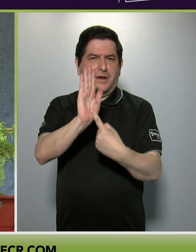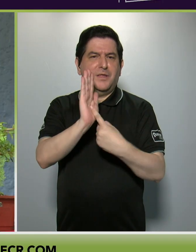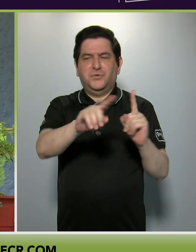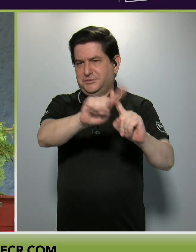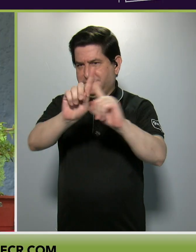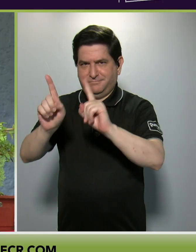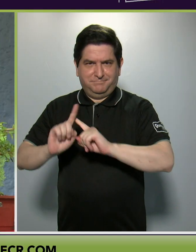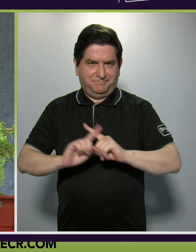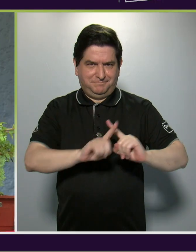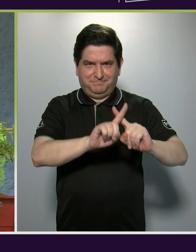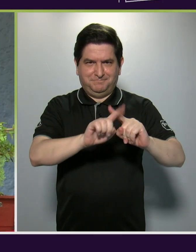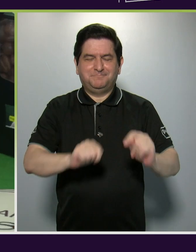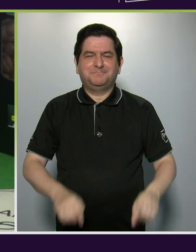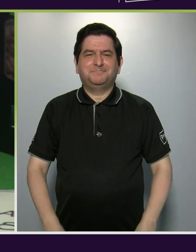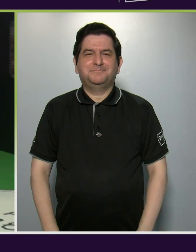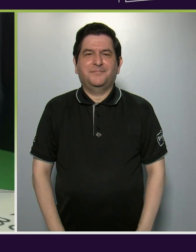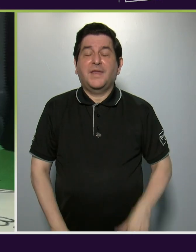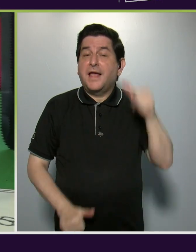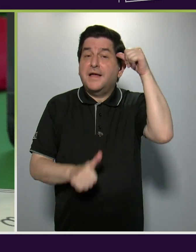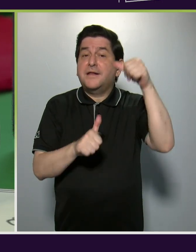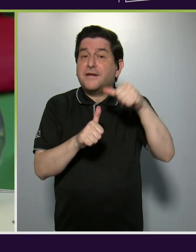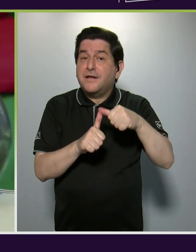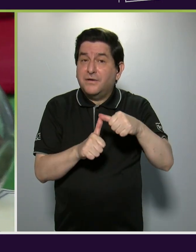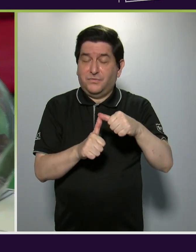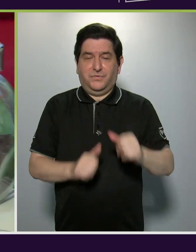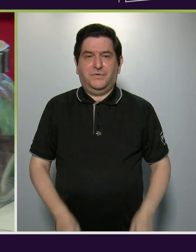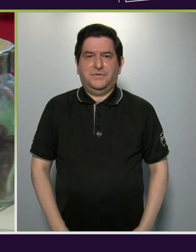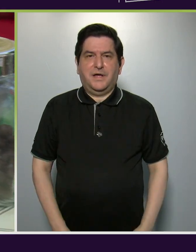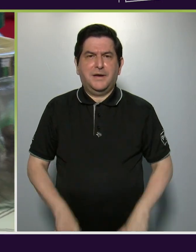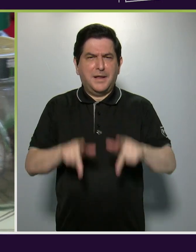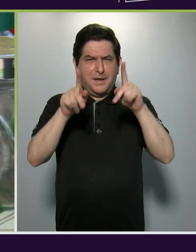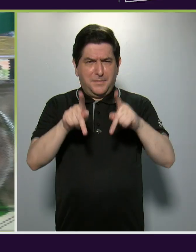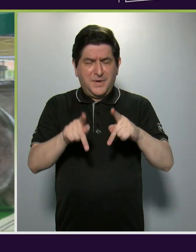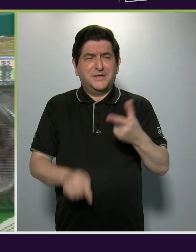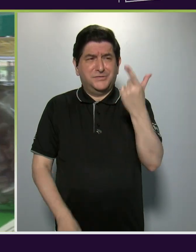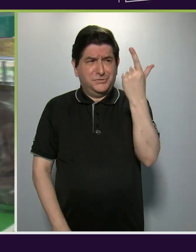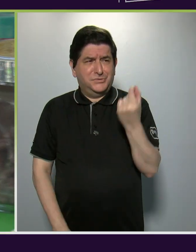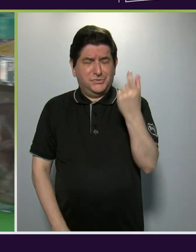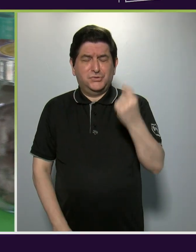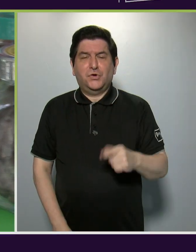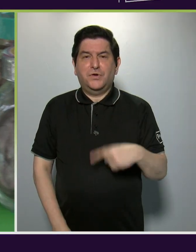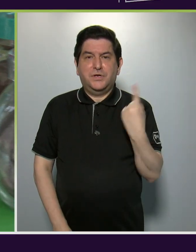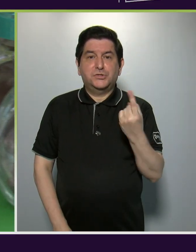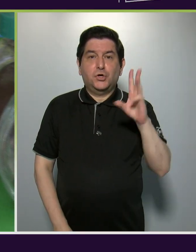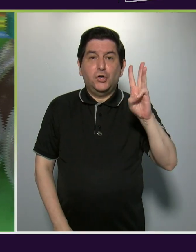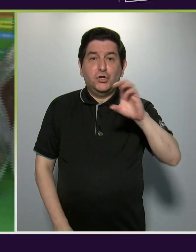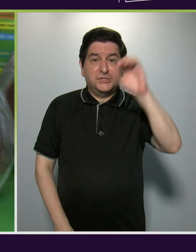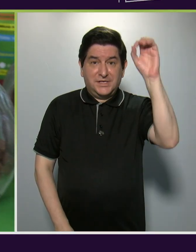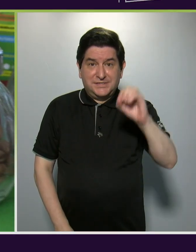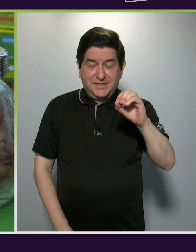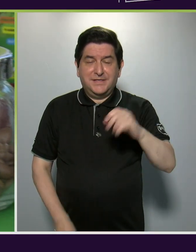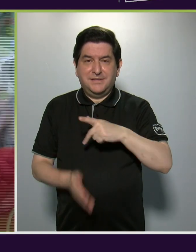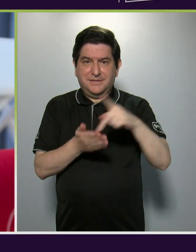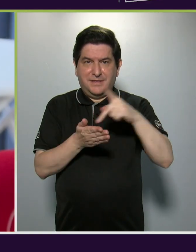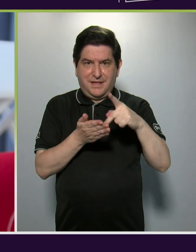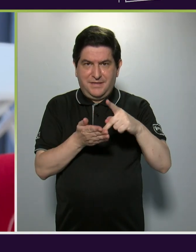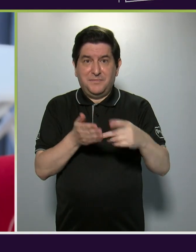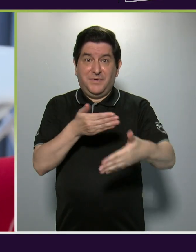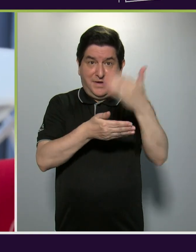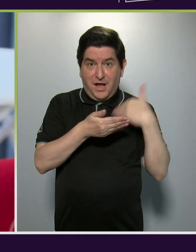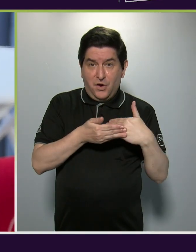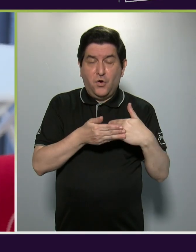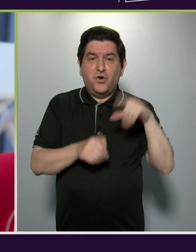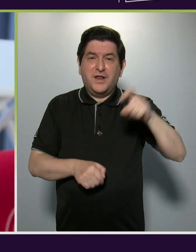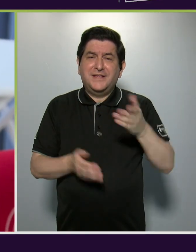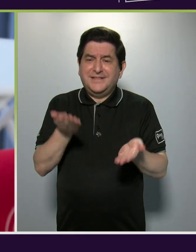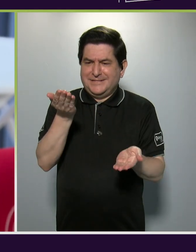tenemos. Recordemos de que efectivamente cuando una persona se jubila recibe el 60% de lo que recibía antes, entonces tiene que